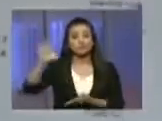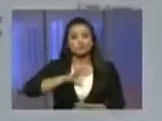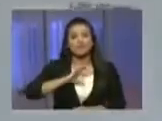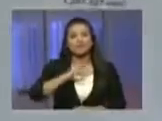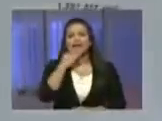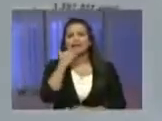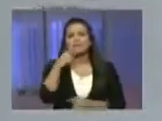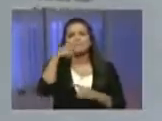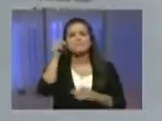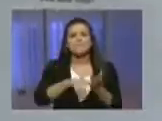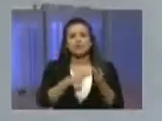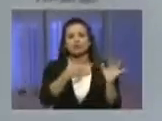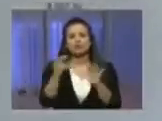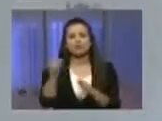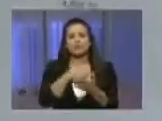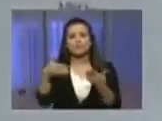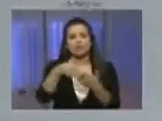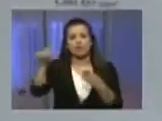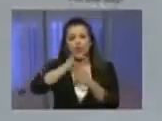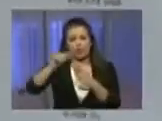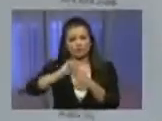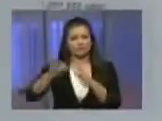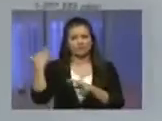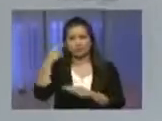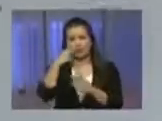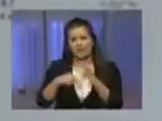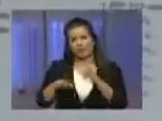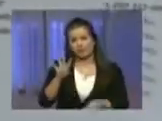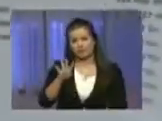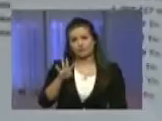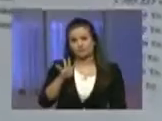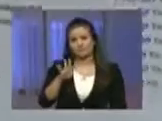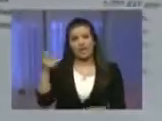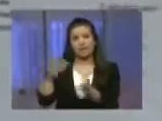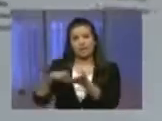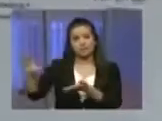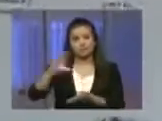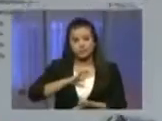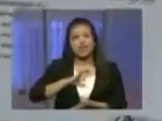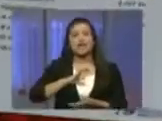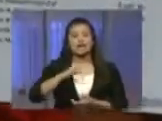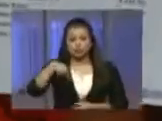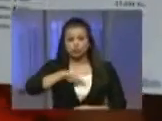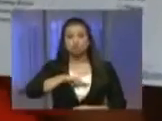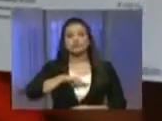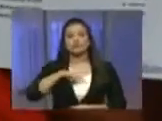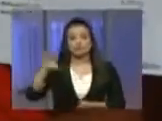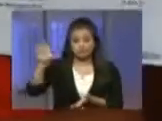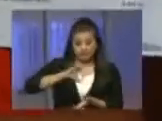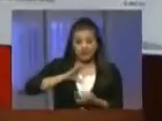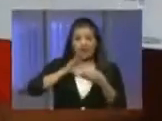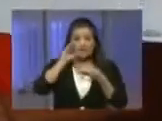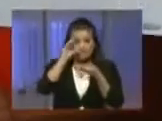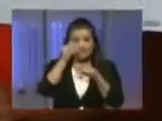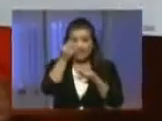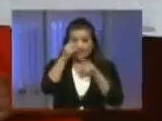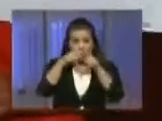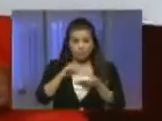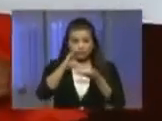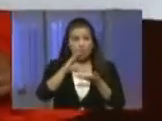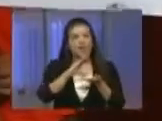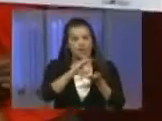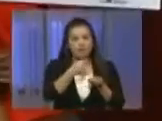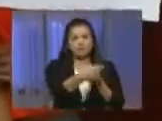800 millones de dólares bueno esa inversión es el que anda todos los días recorriendo todos los barrios de Caracas